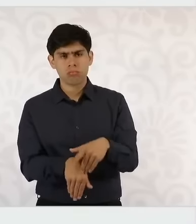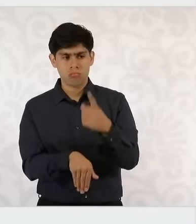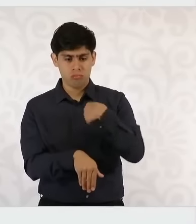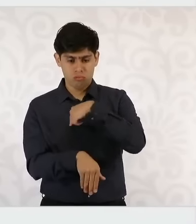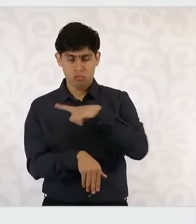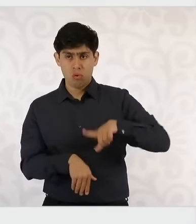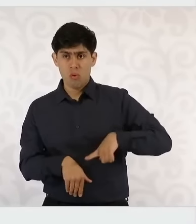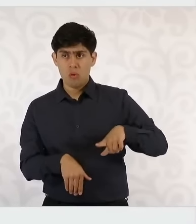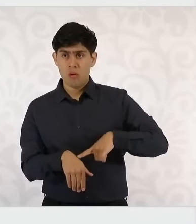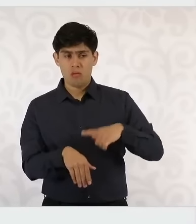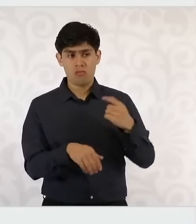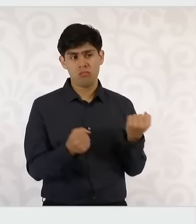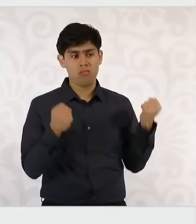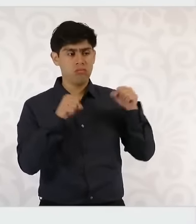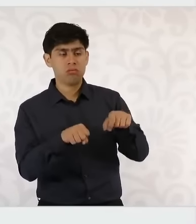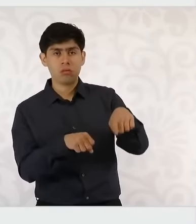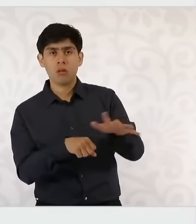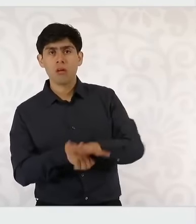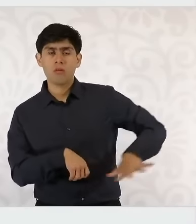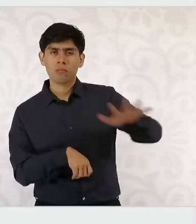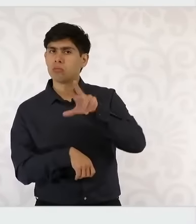pueblo. Nunca.